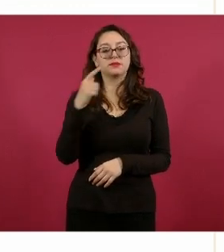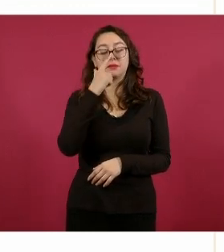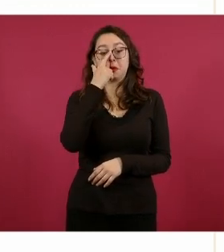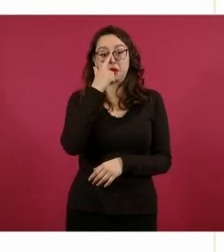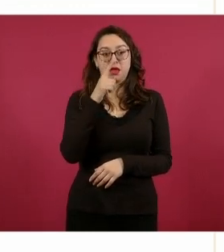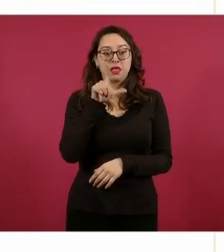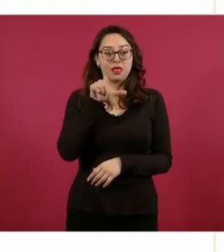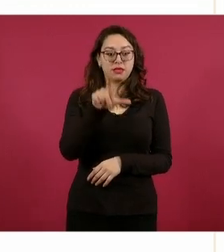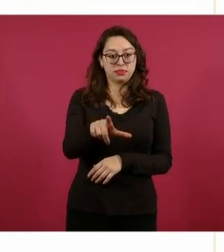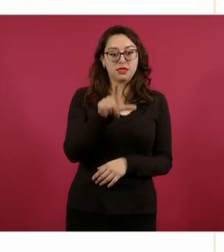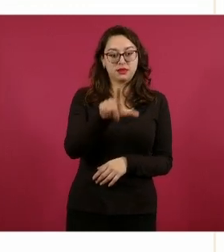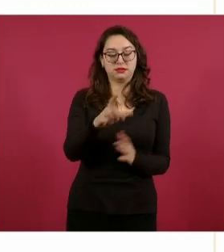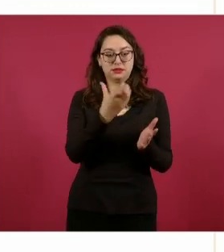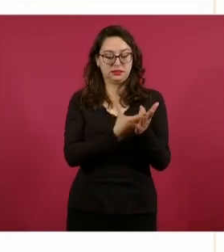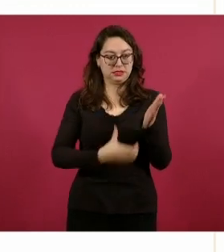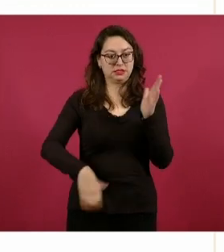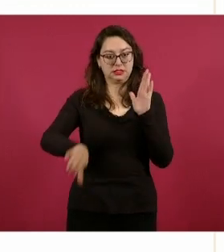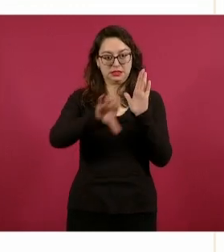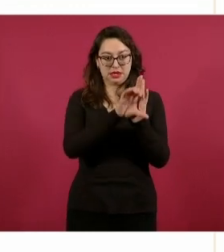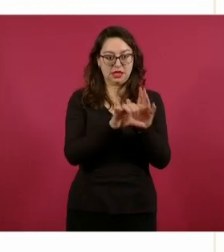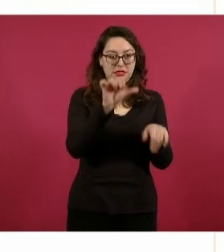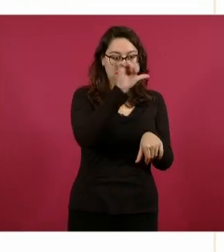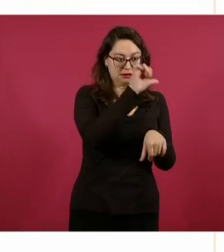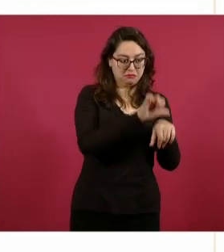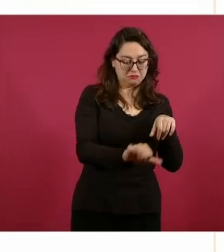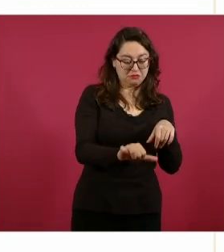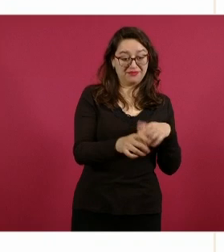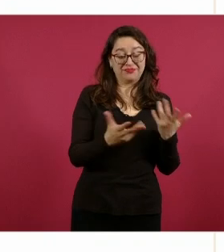17 quirófanos. Hay 13